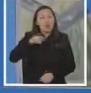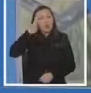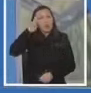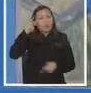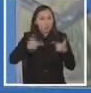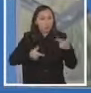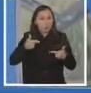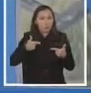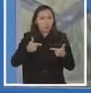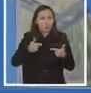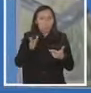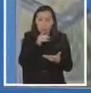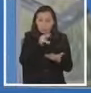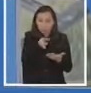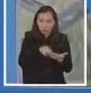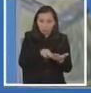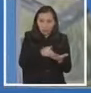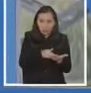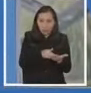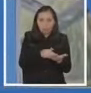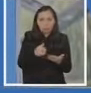política fuera de libreto.